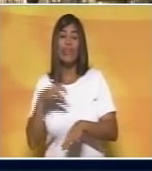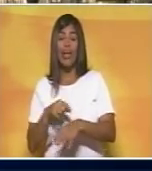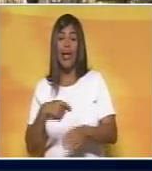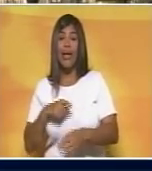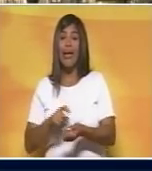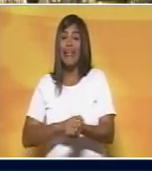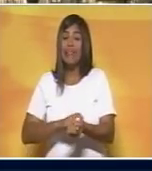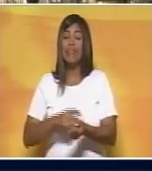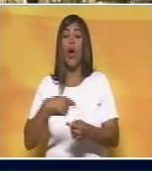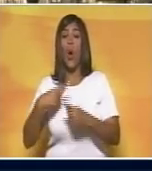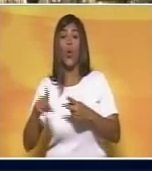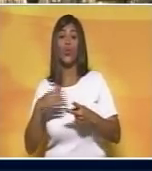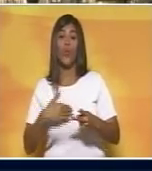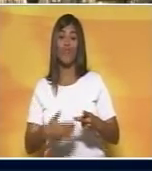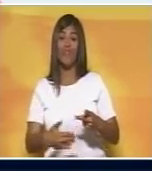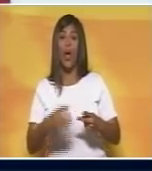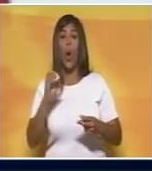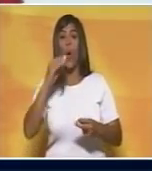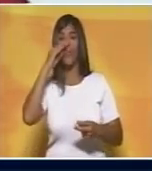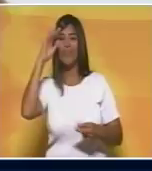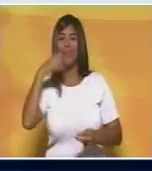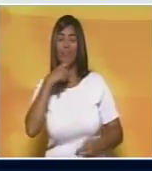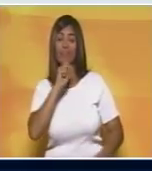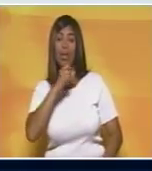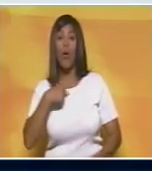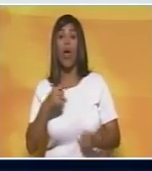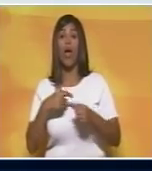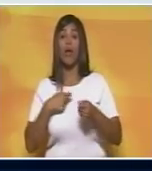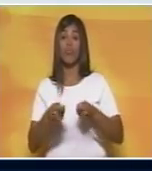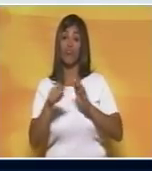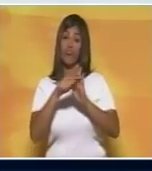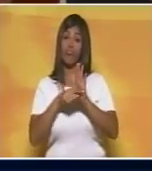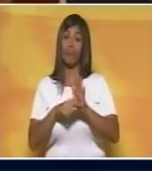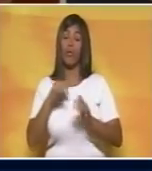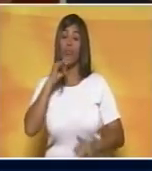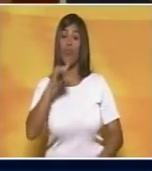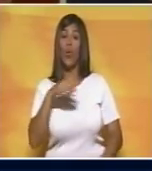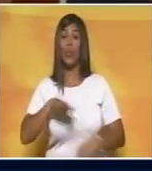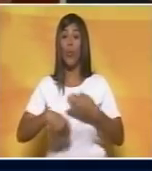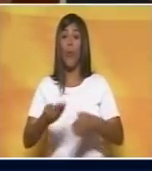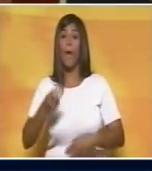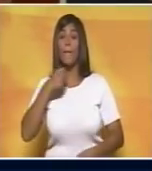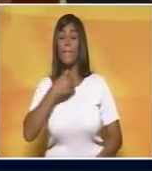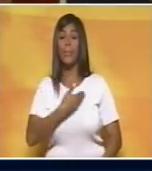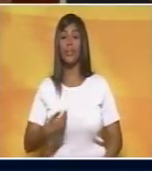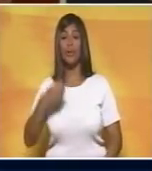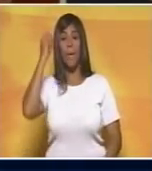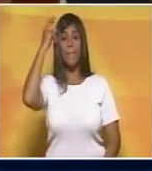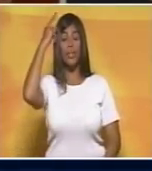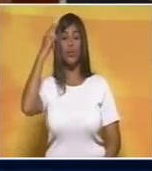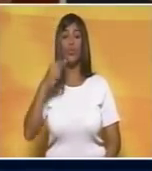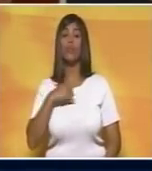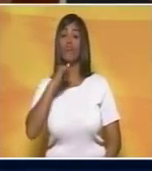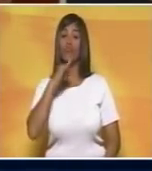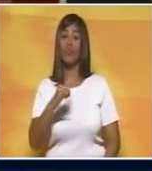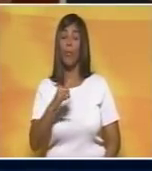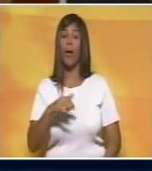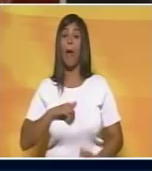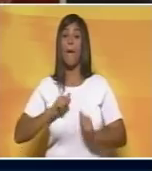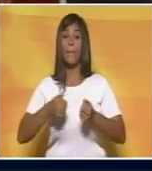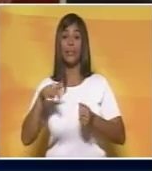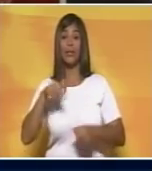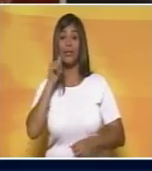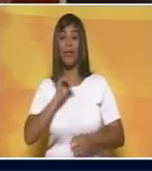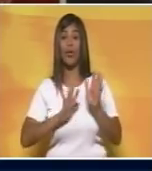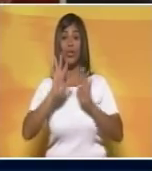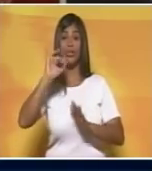vulnerabilidad, mujeres embarazadas y adultos mayores. La medida fue anunciada luego de que el presidente de Perú, Martín Vizcarra, indicara que a partir